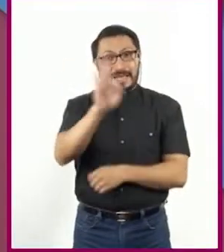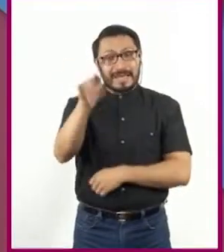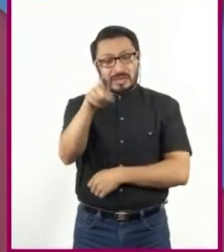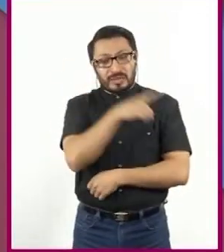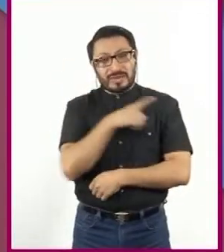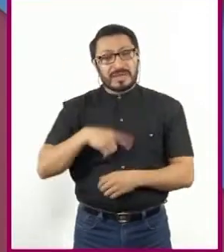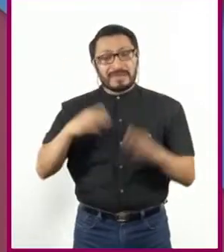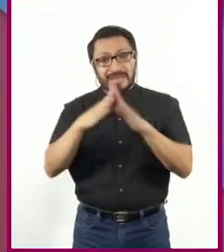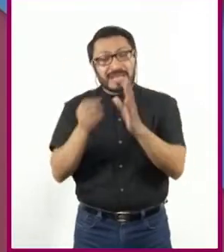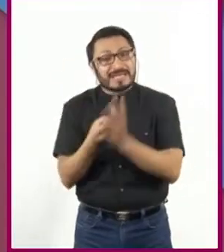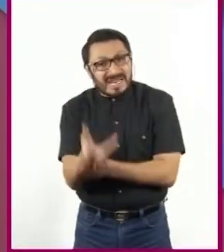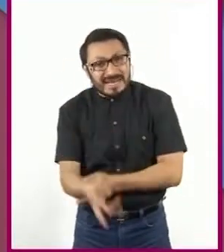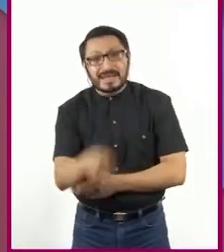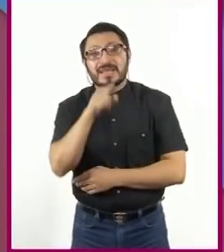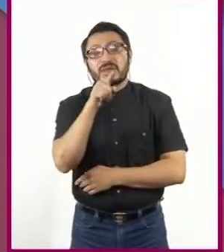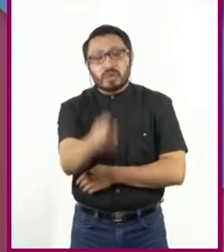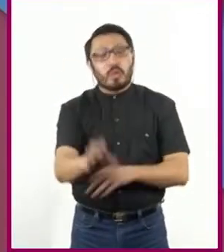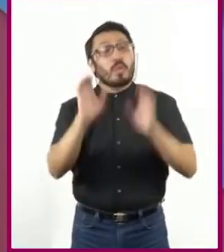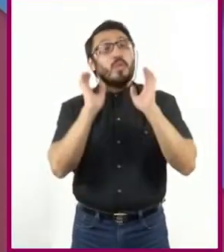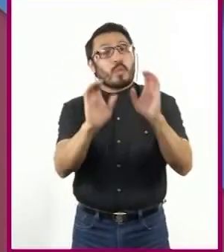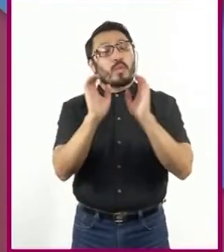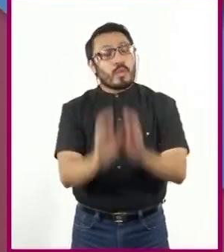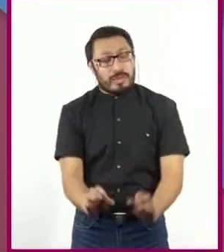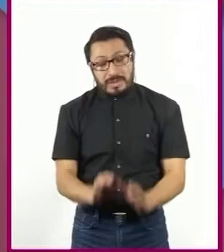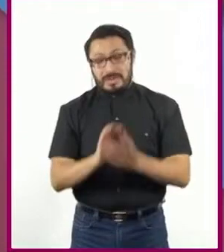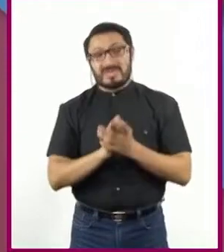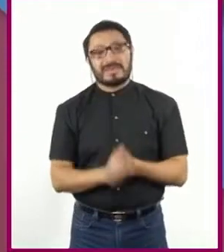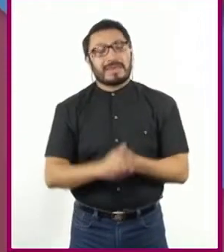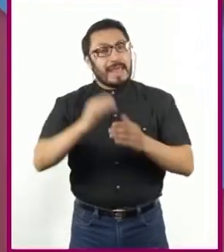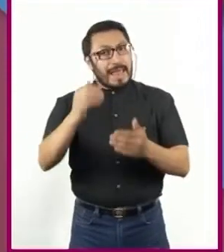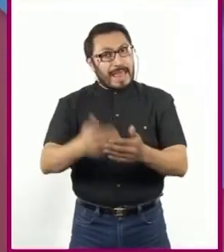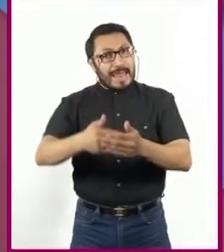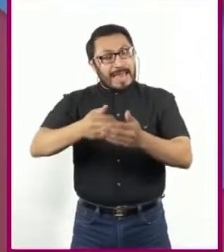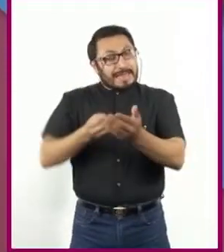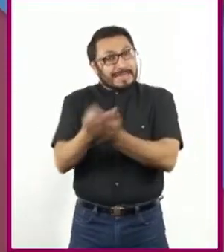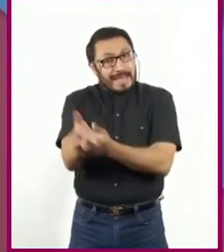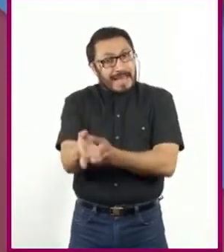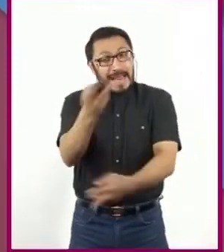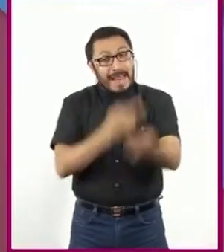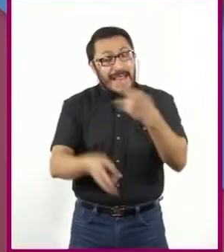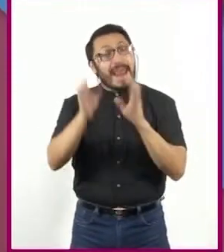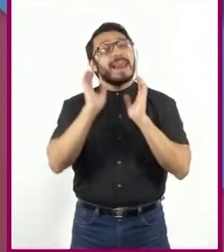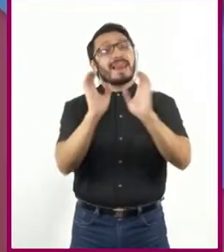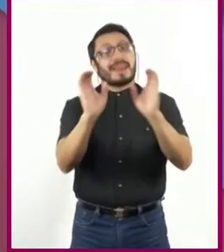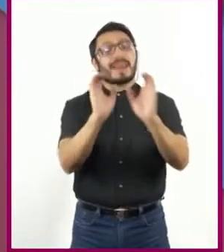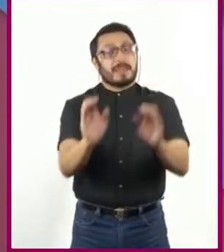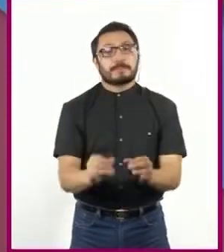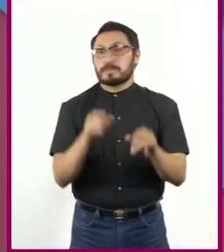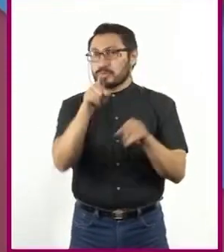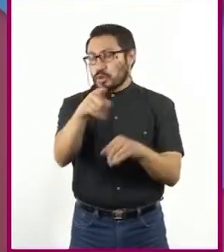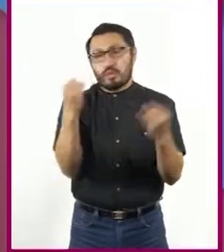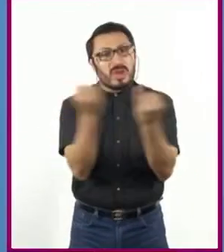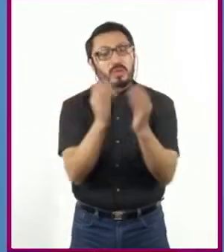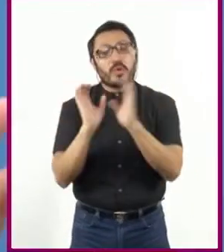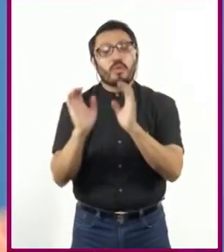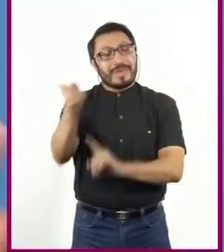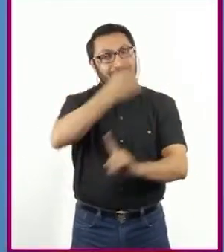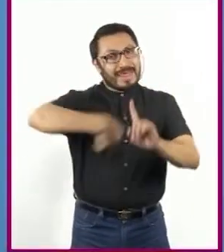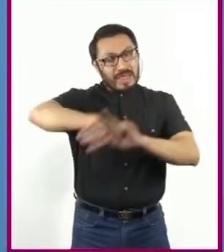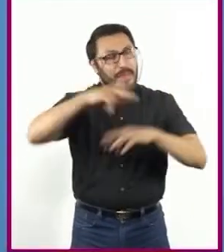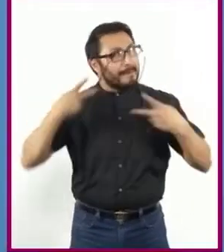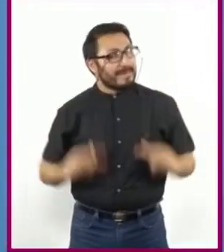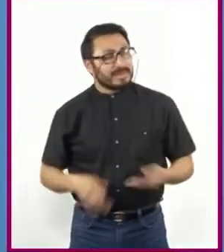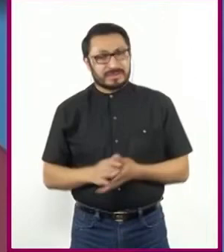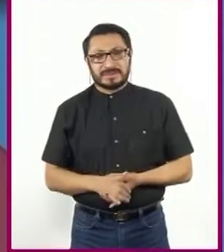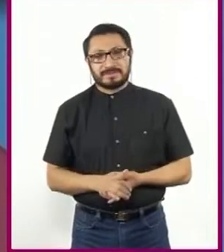precauciones necesarias antes de salir y al regresar. Cuídense y cuiden a las y los demás. ¿Qué